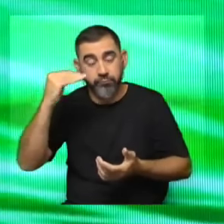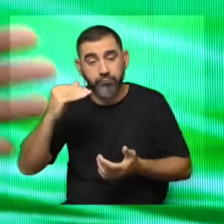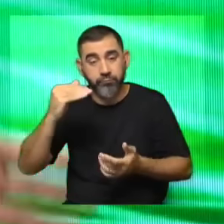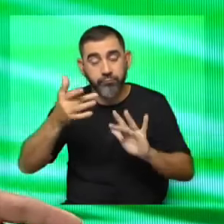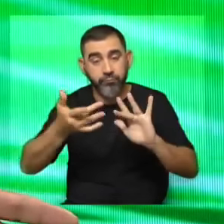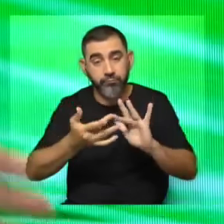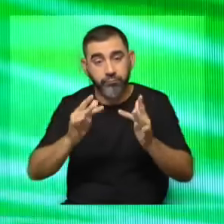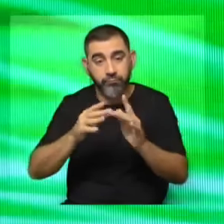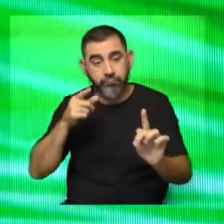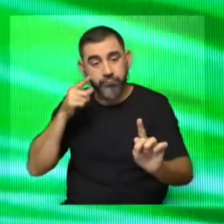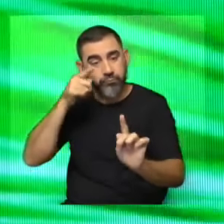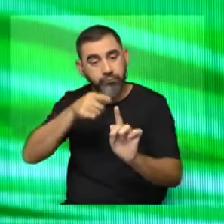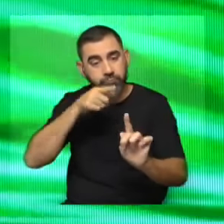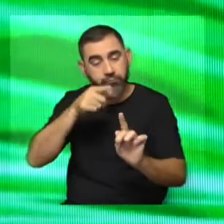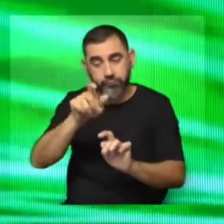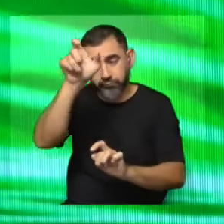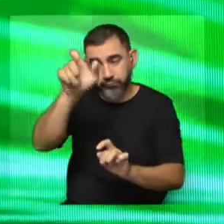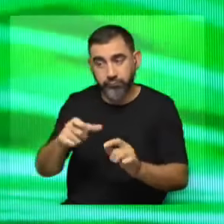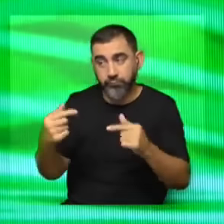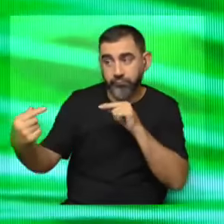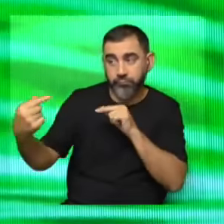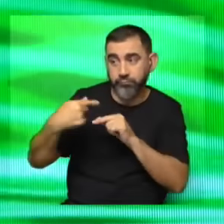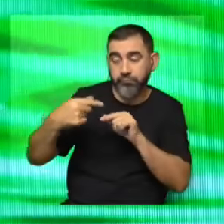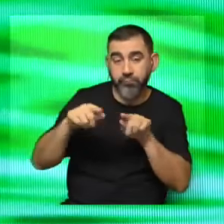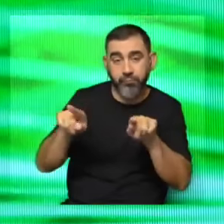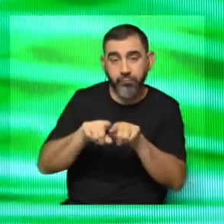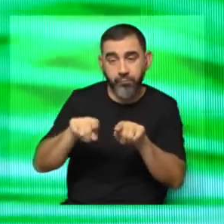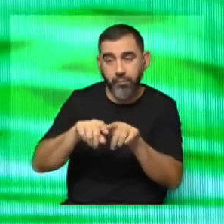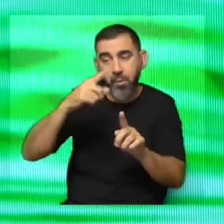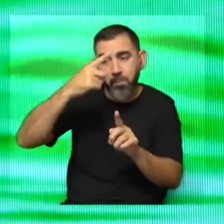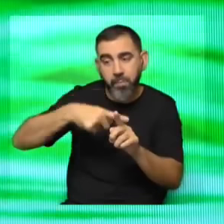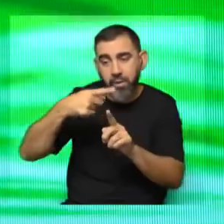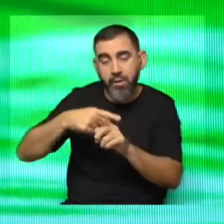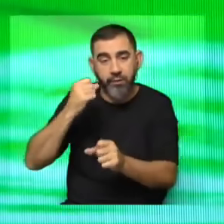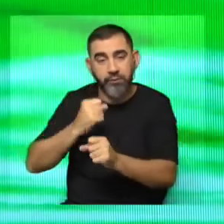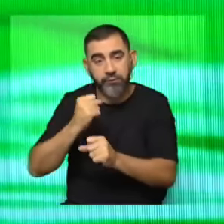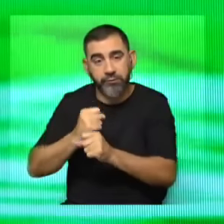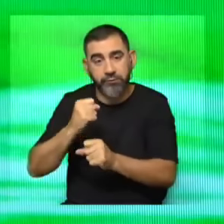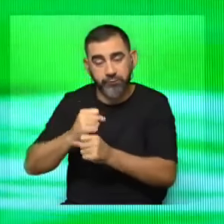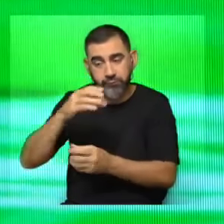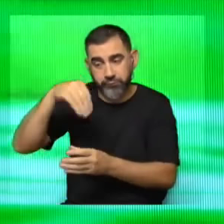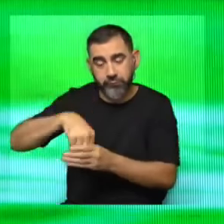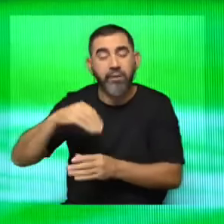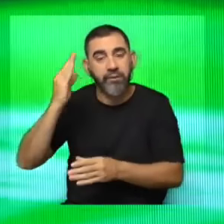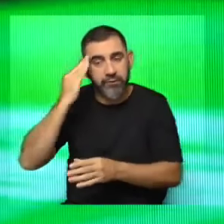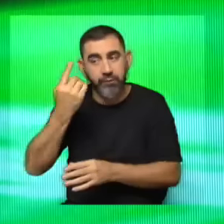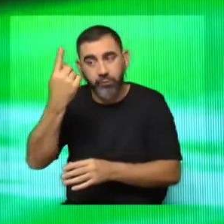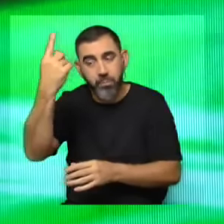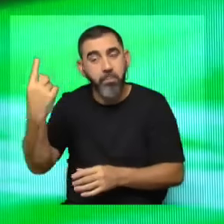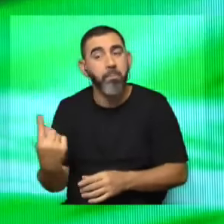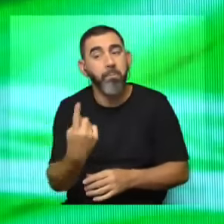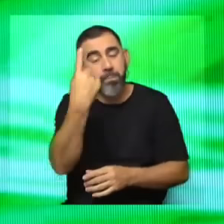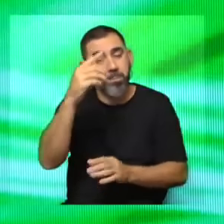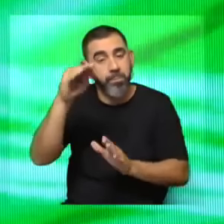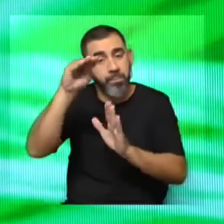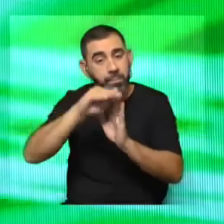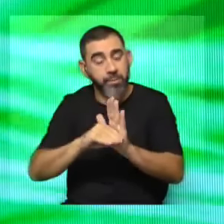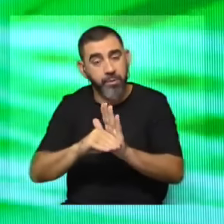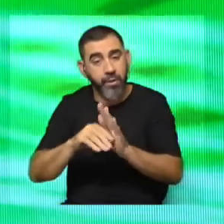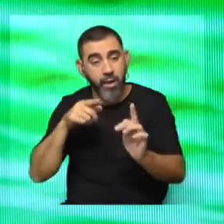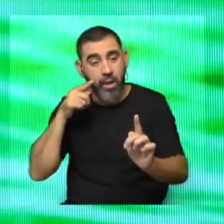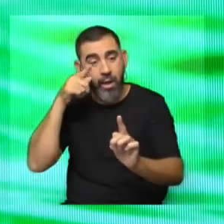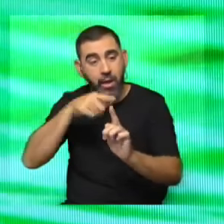contacto acosador y y acosados durante meses trabajando en el mismo ámbito cuando se sabe que una de las primeras medidas que hay que tomar cuando